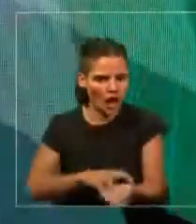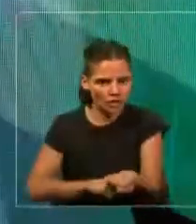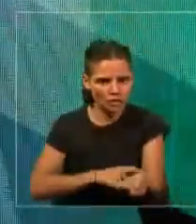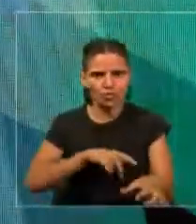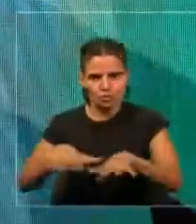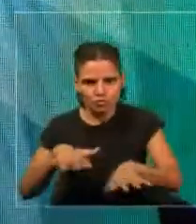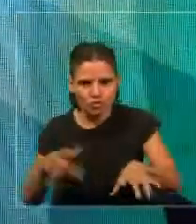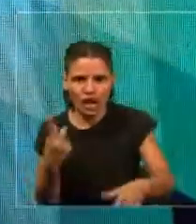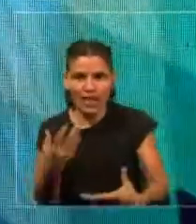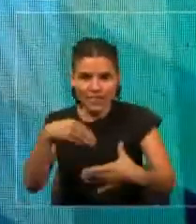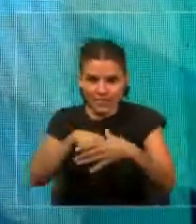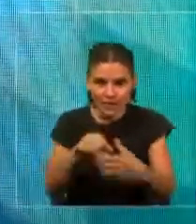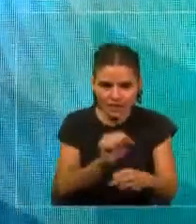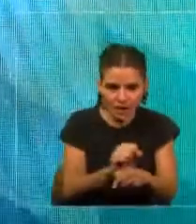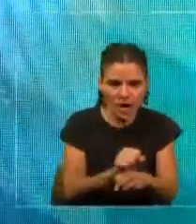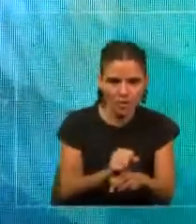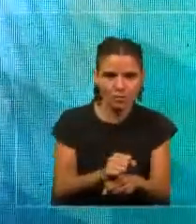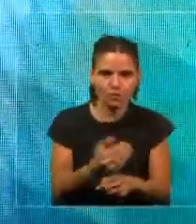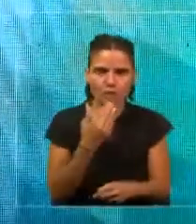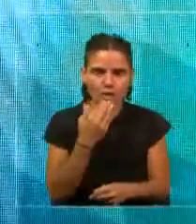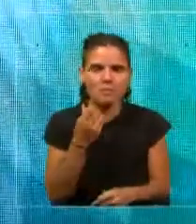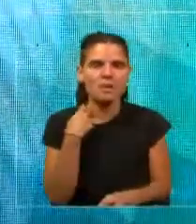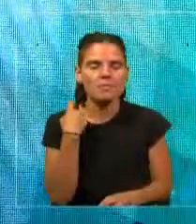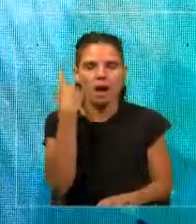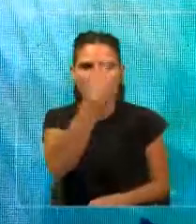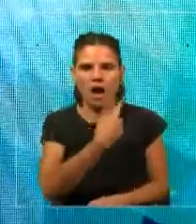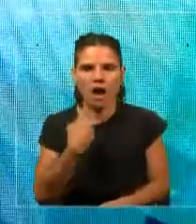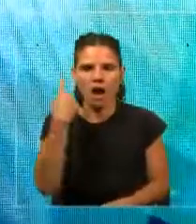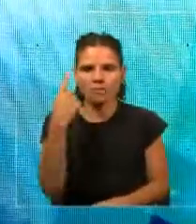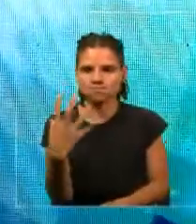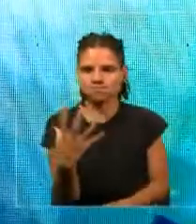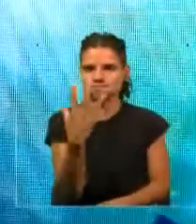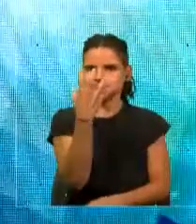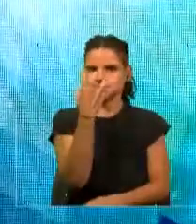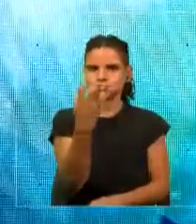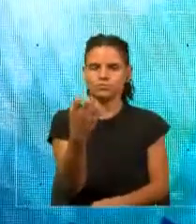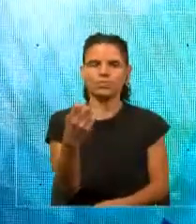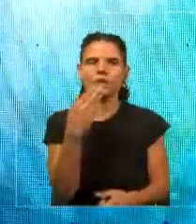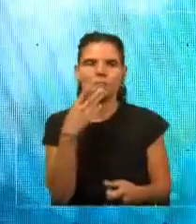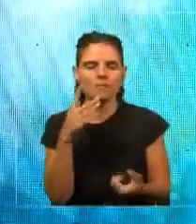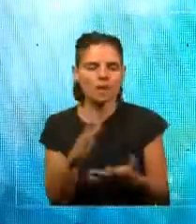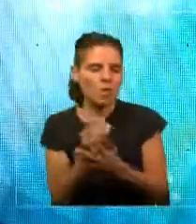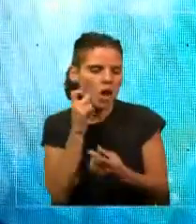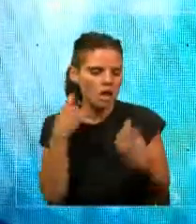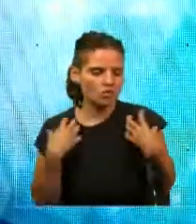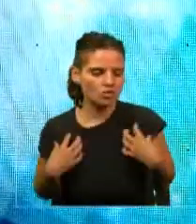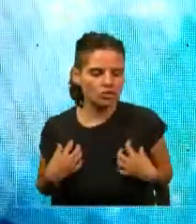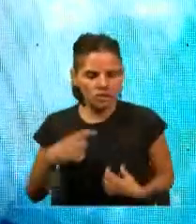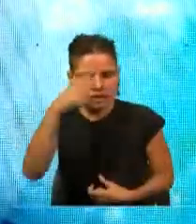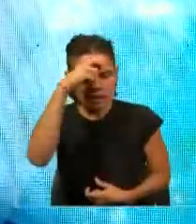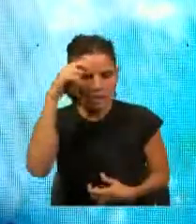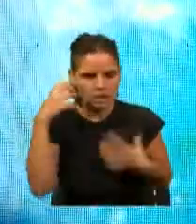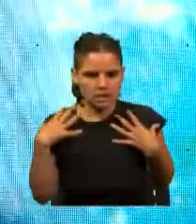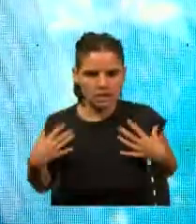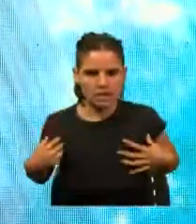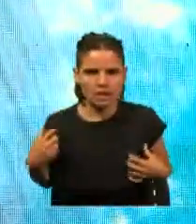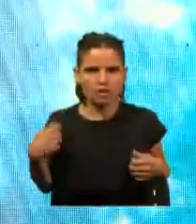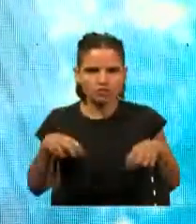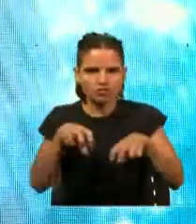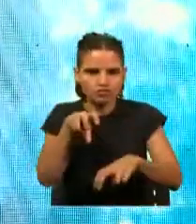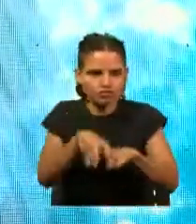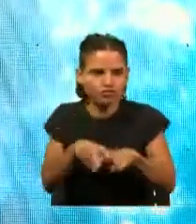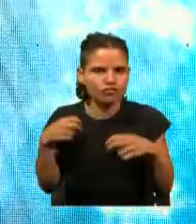las conversaciones, análisis de nuestro rostro, análisis del sudor en los sillones del auto y que